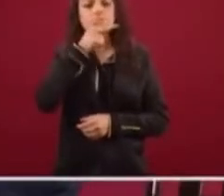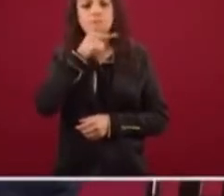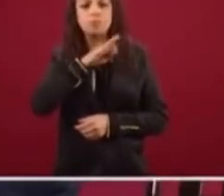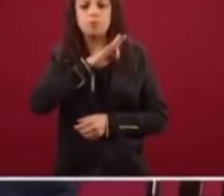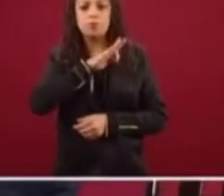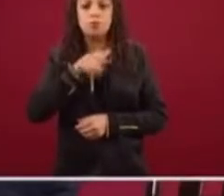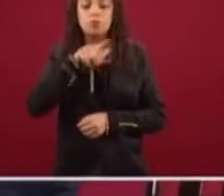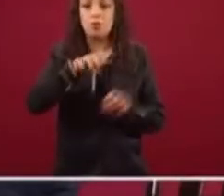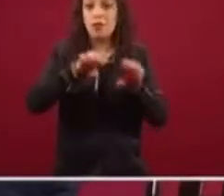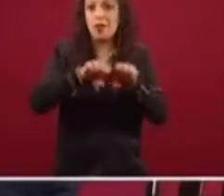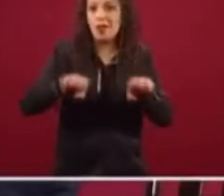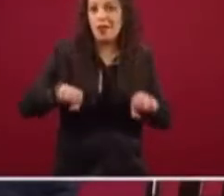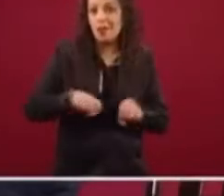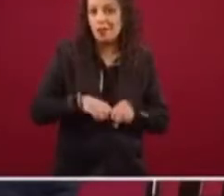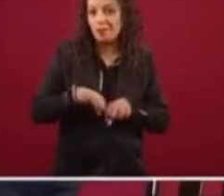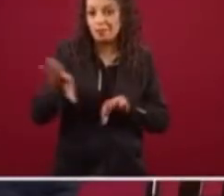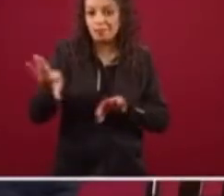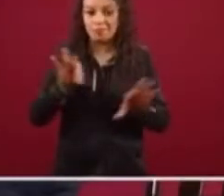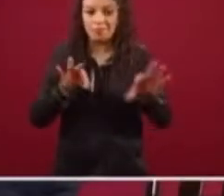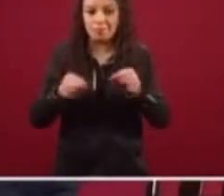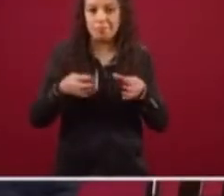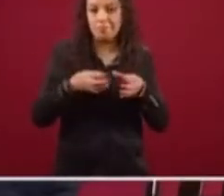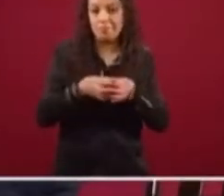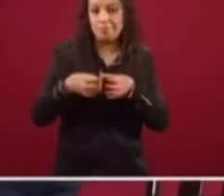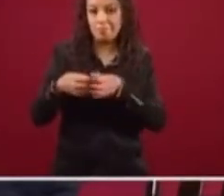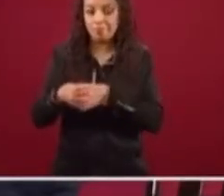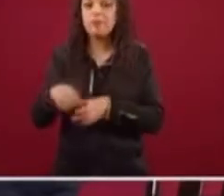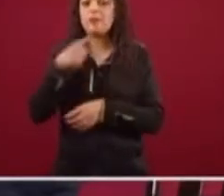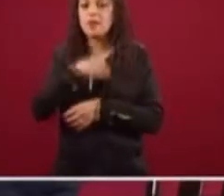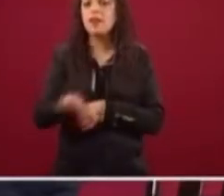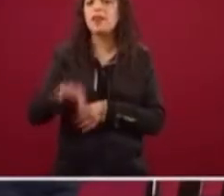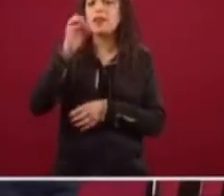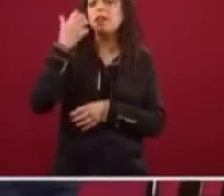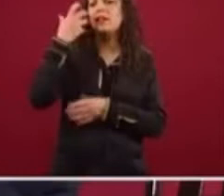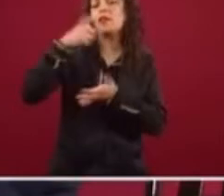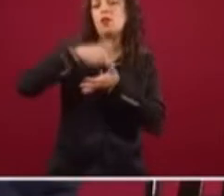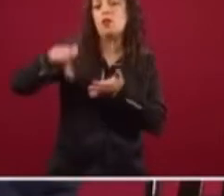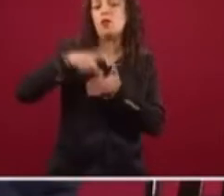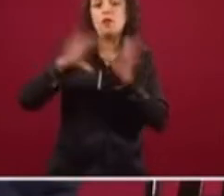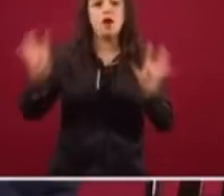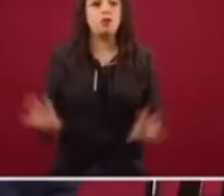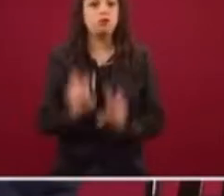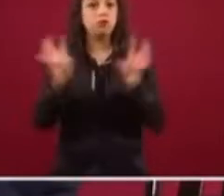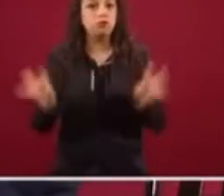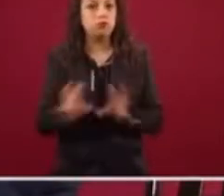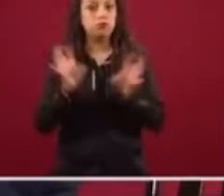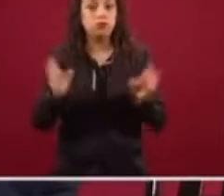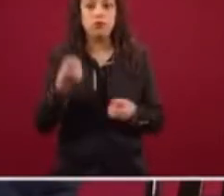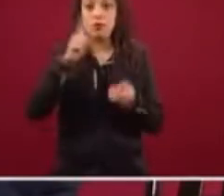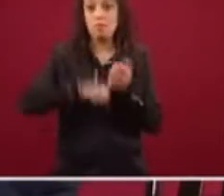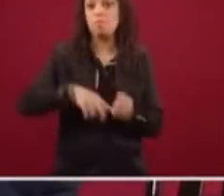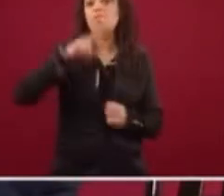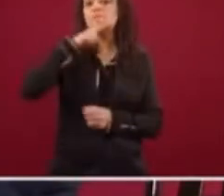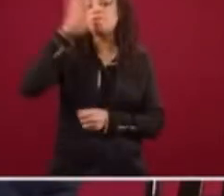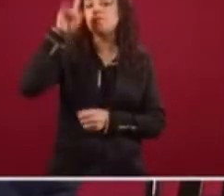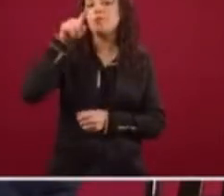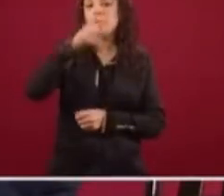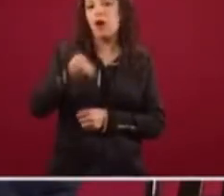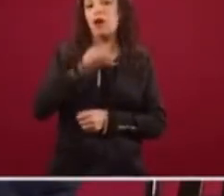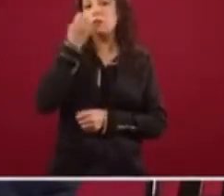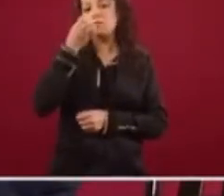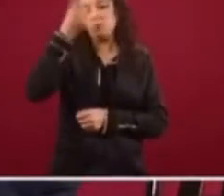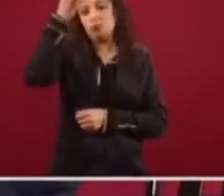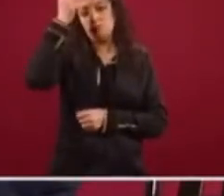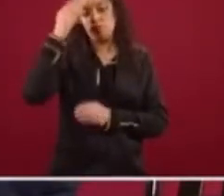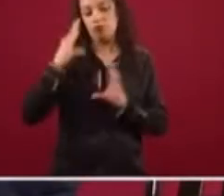equipos de cómputo para mejorar la educación siempre y cuando tengamos la